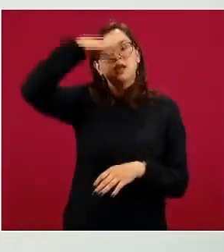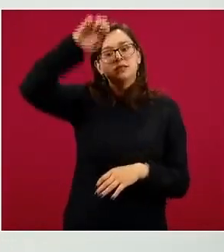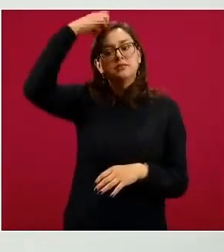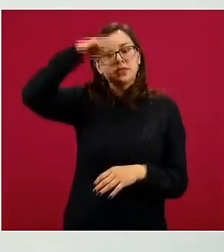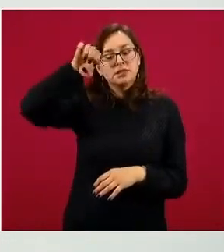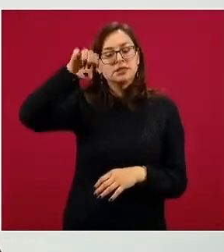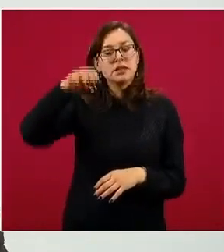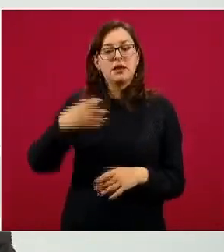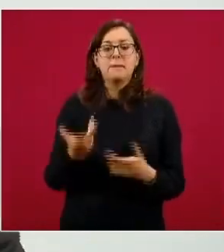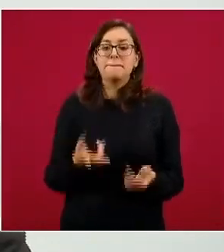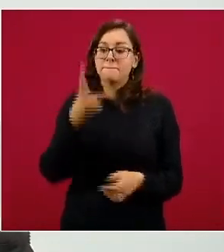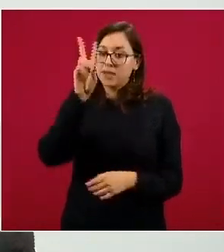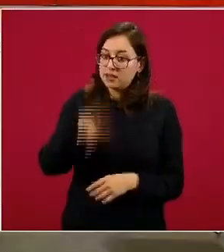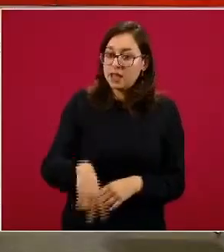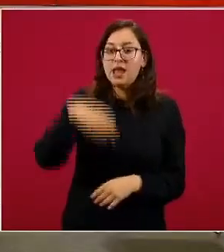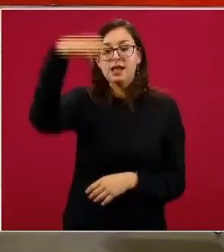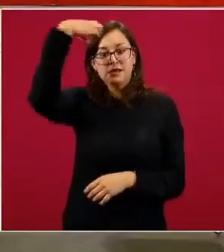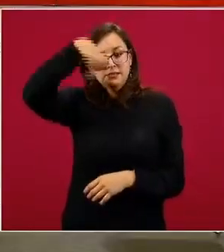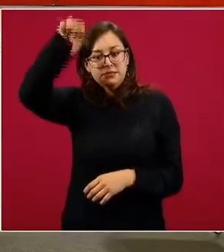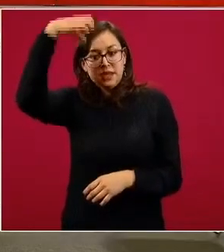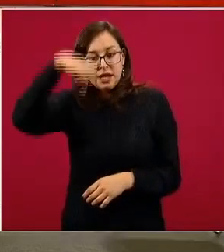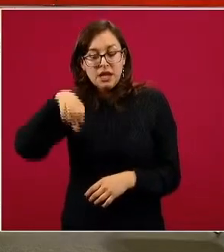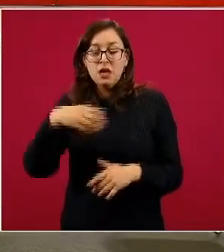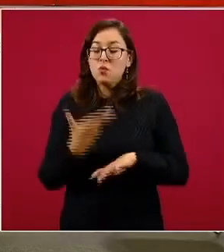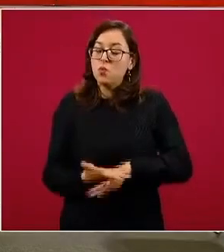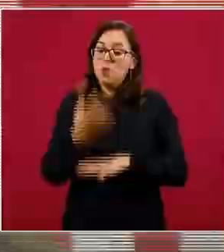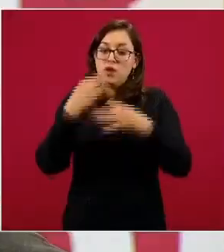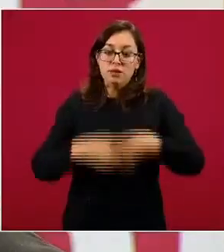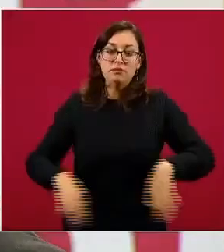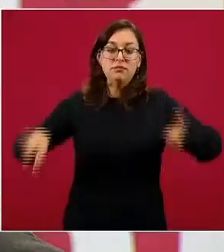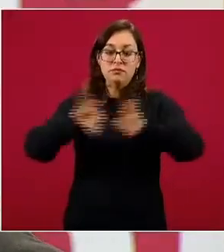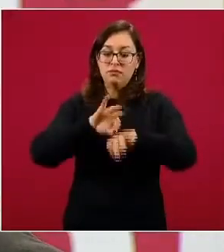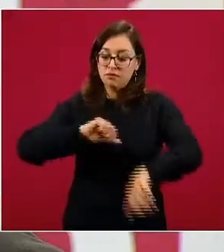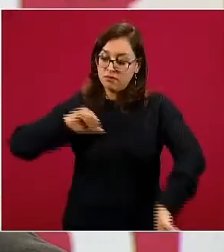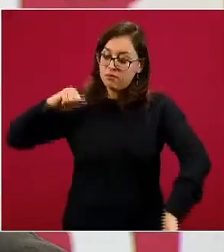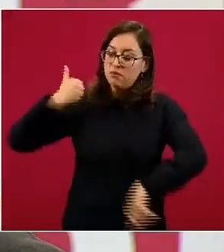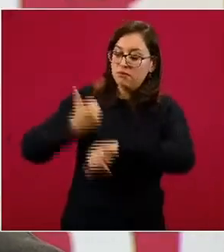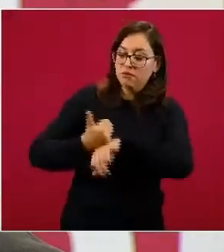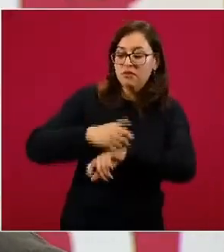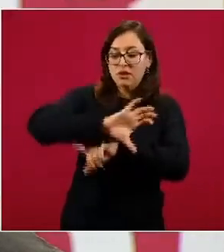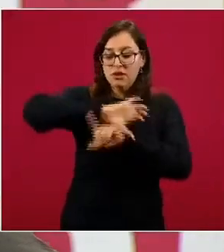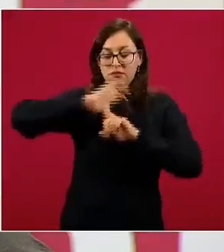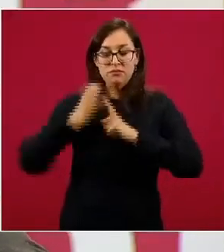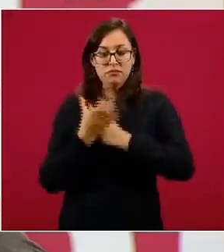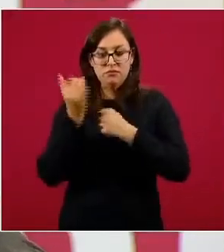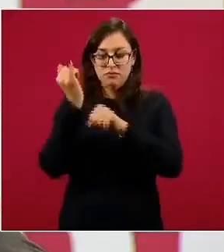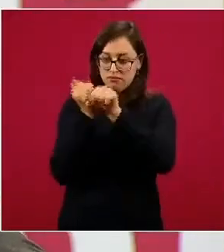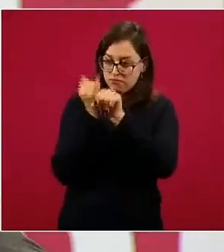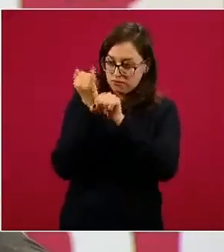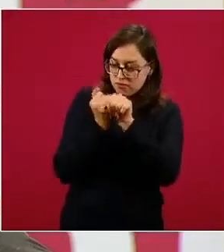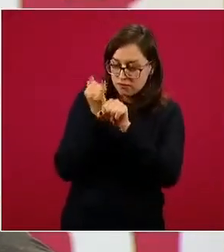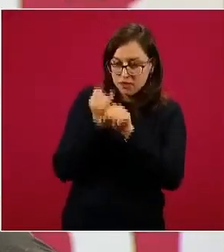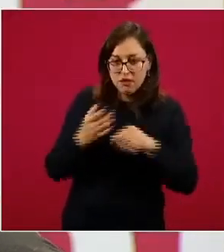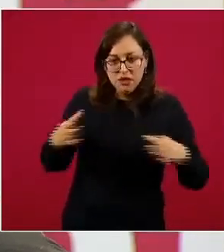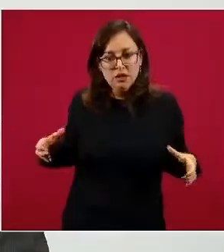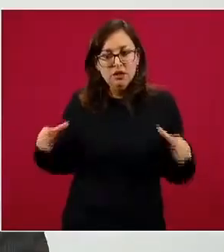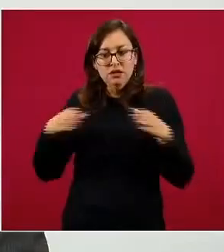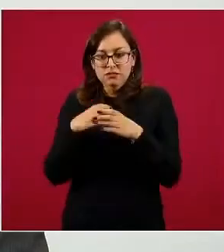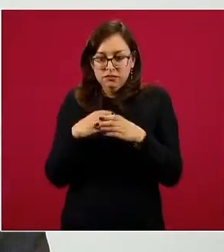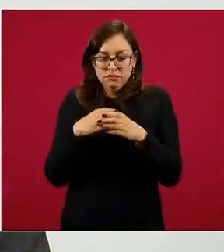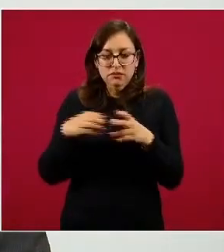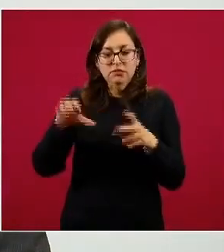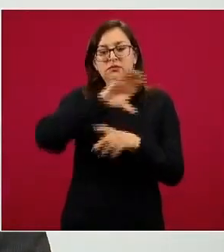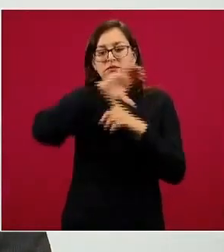verificar, indispensable que exista un comité de investigación conformado por una comisión de investigación,